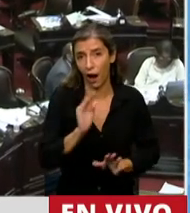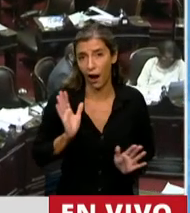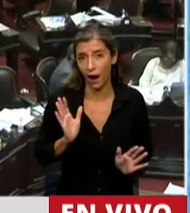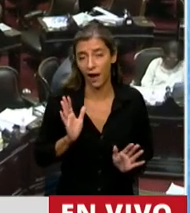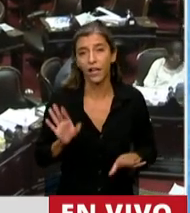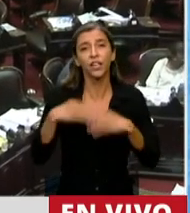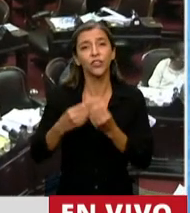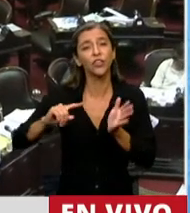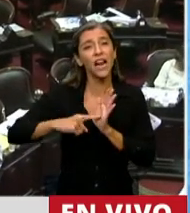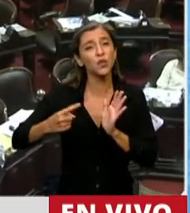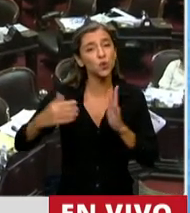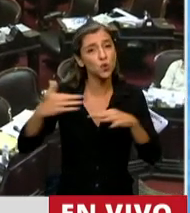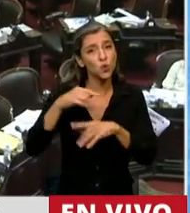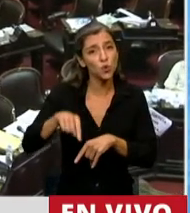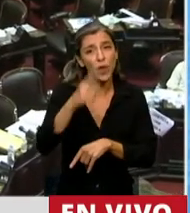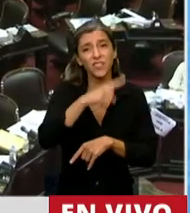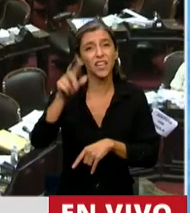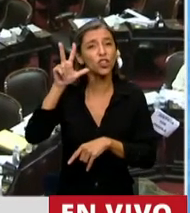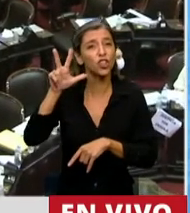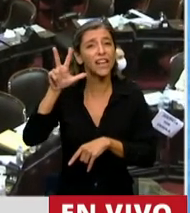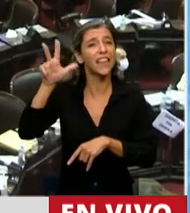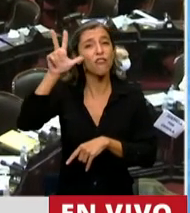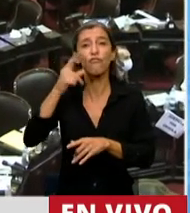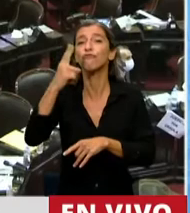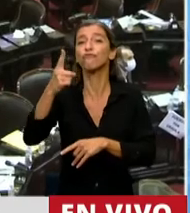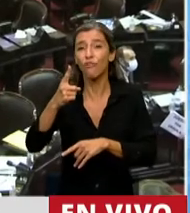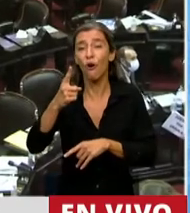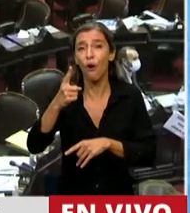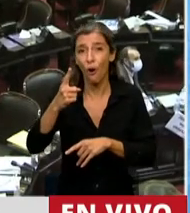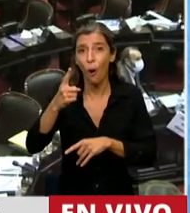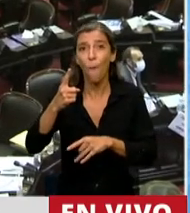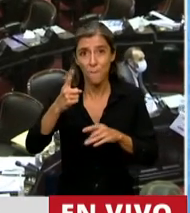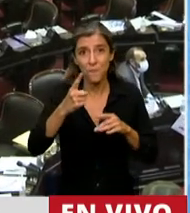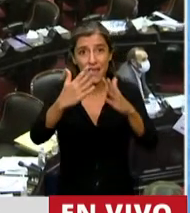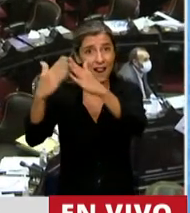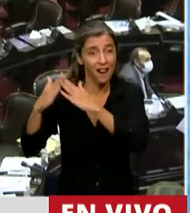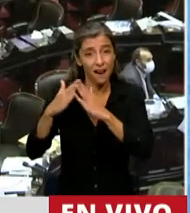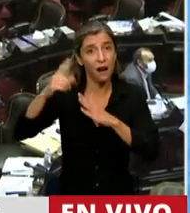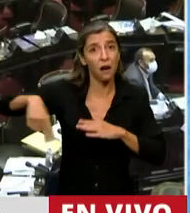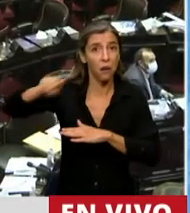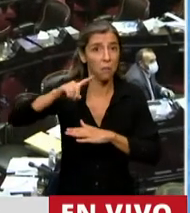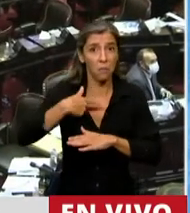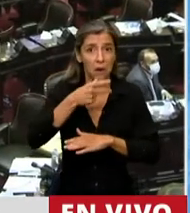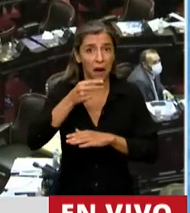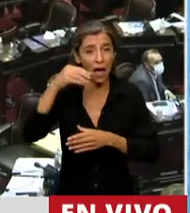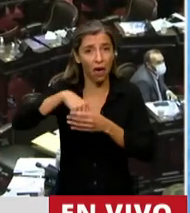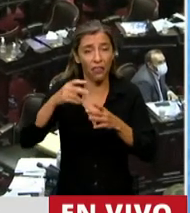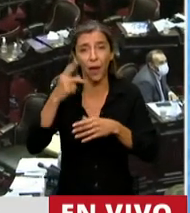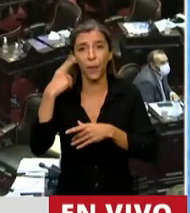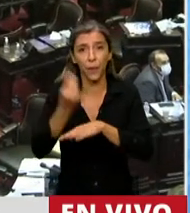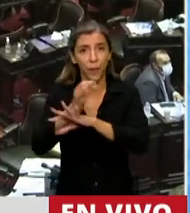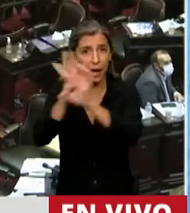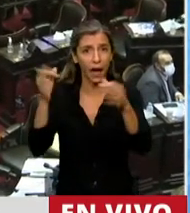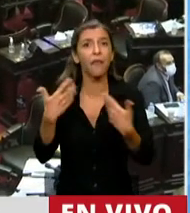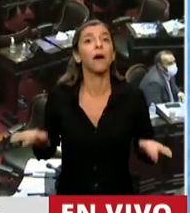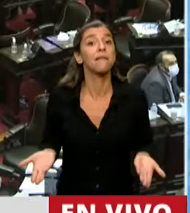138.000 propiedades ociosas, el 10% del total. Si esas propiedades no fueran para el negocio inmobiliario, fueran para la gente que lo